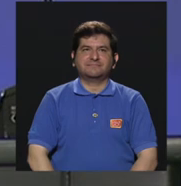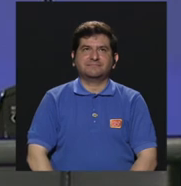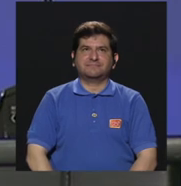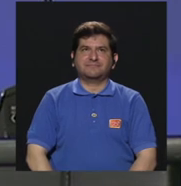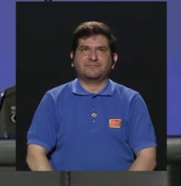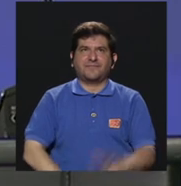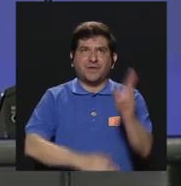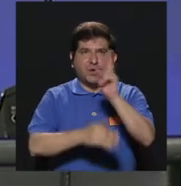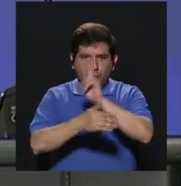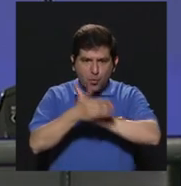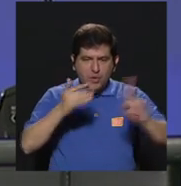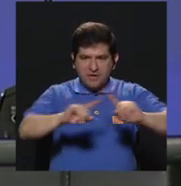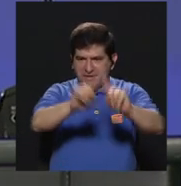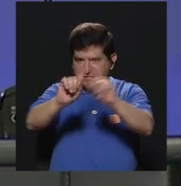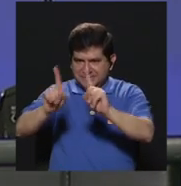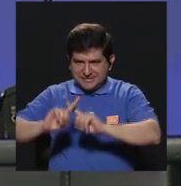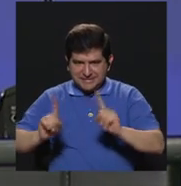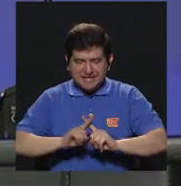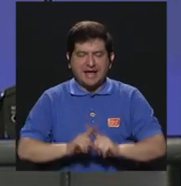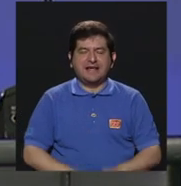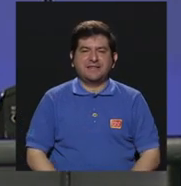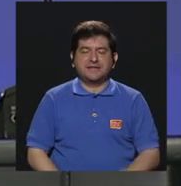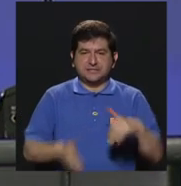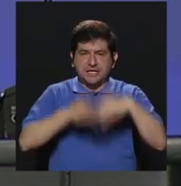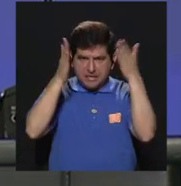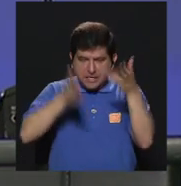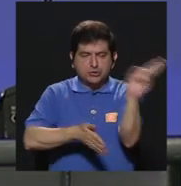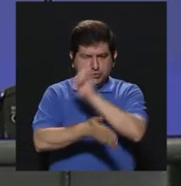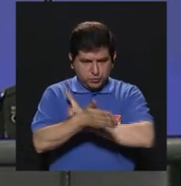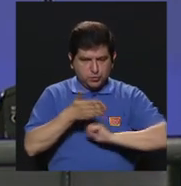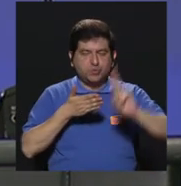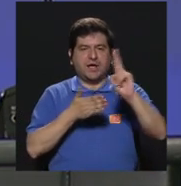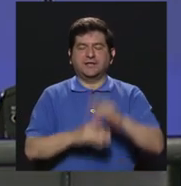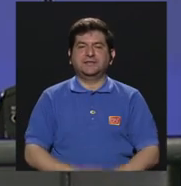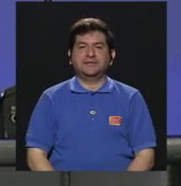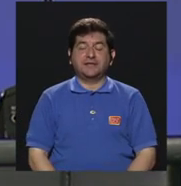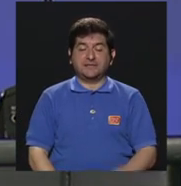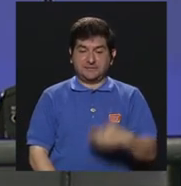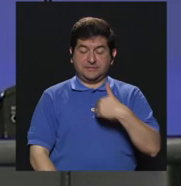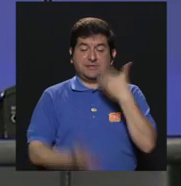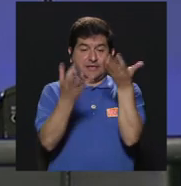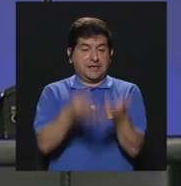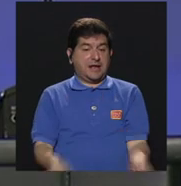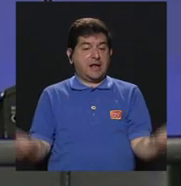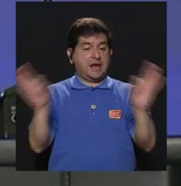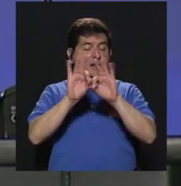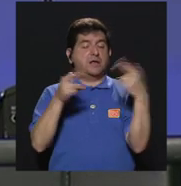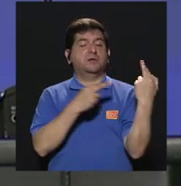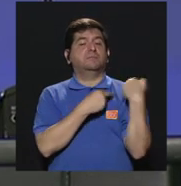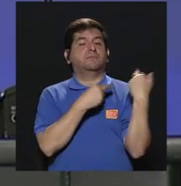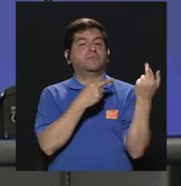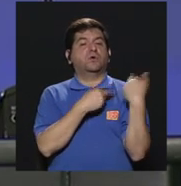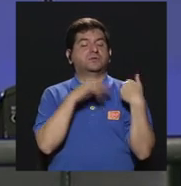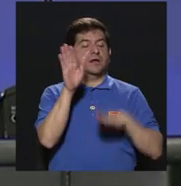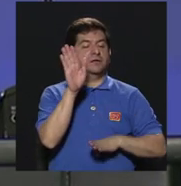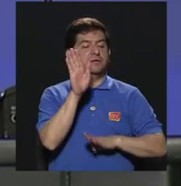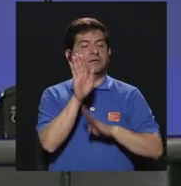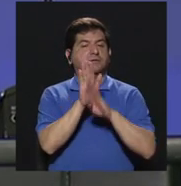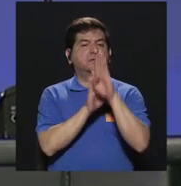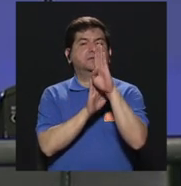Las universidades y los universitarios tenemos la importante responsabilidad de